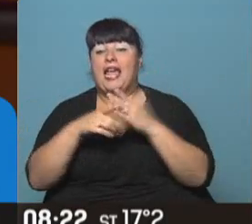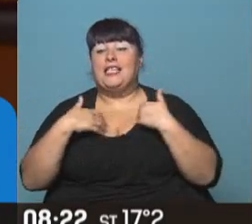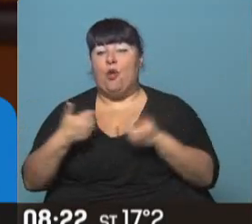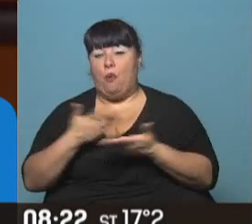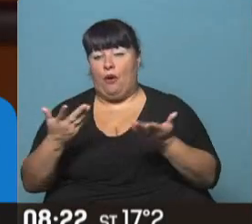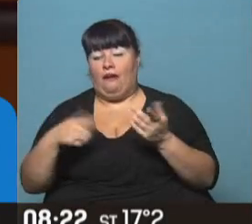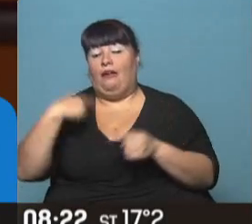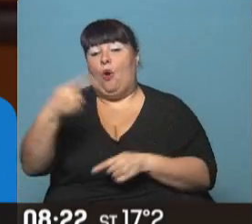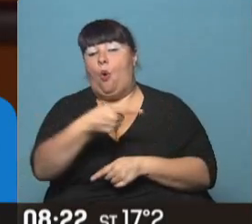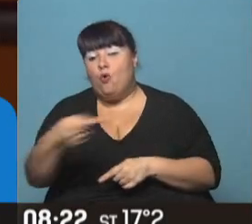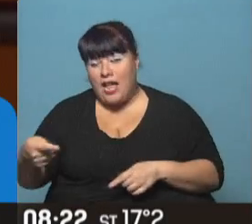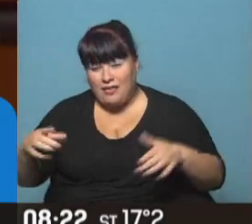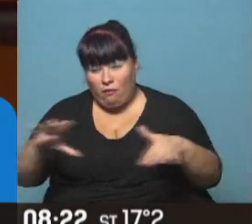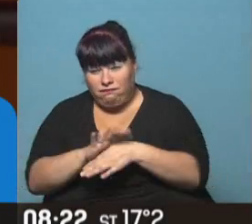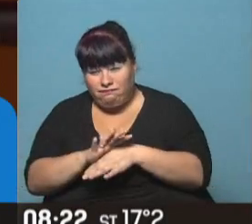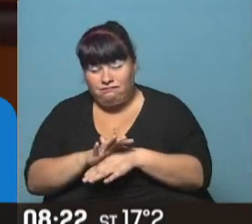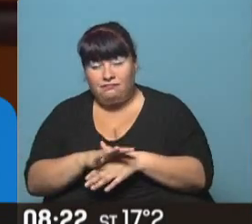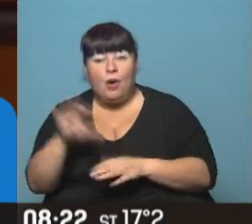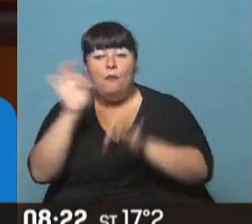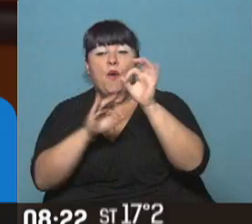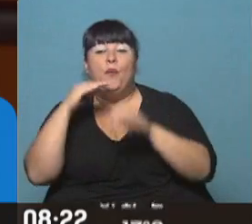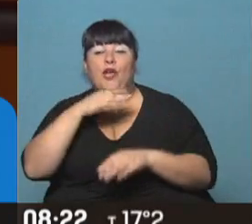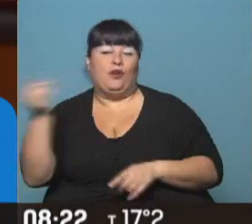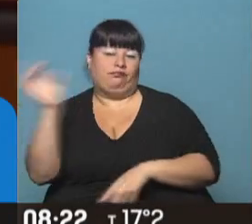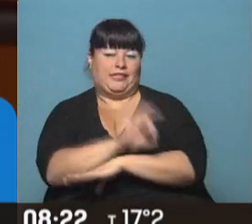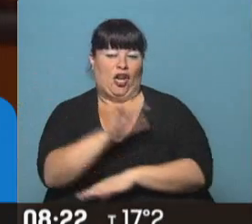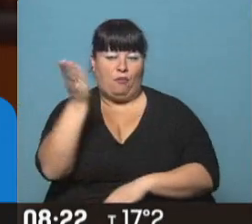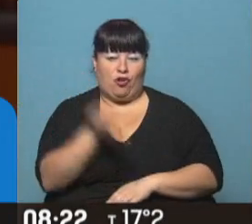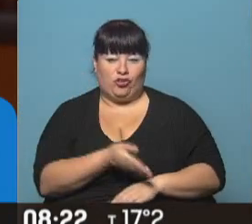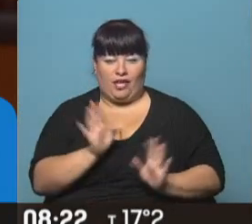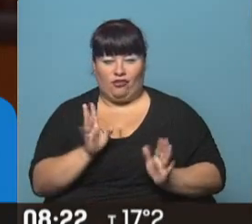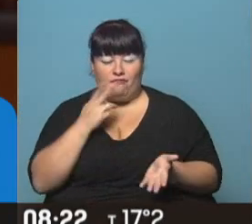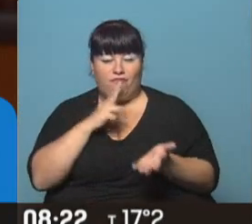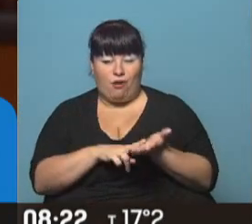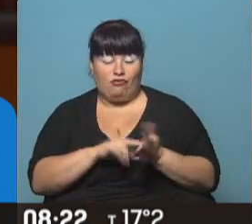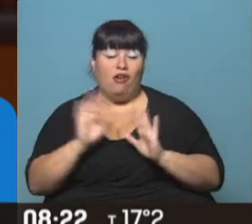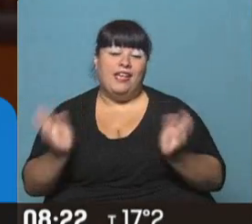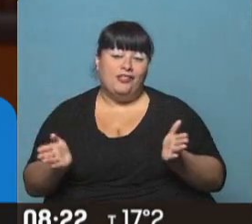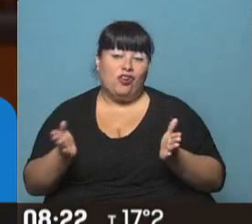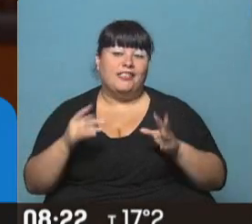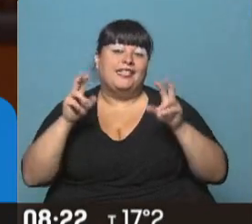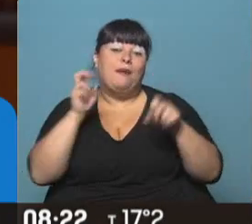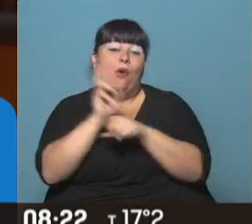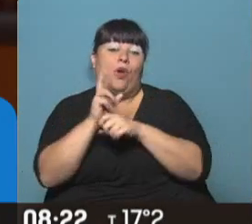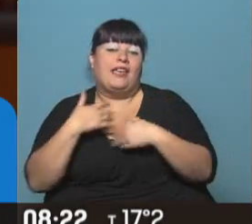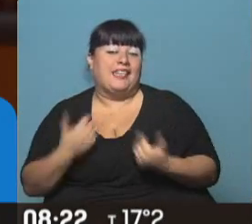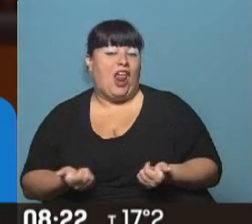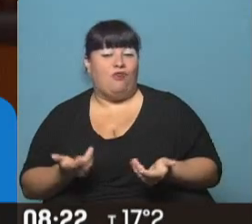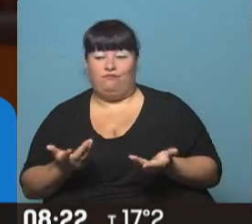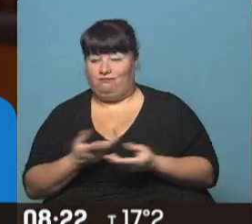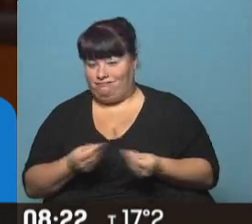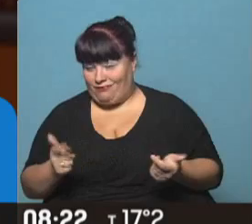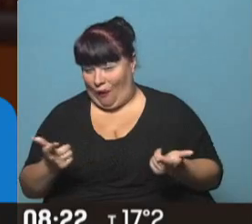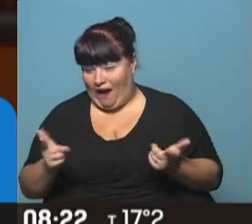pública y a los 7 días exactos la alícuota del vino ya había vuelto a cero. Entonces el concepto de proteger la salud